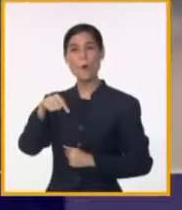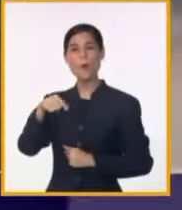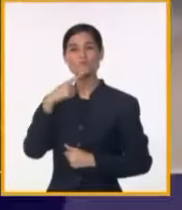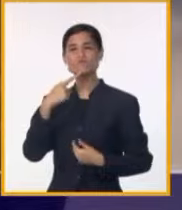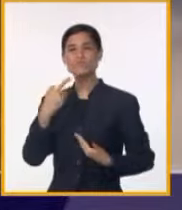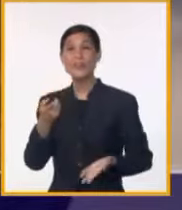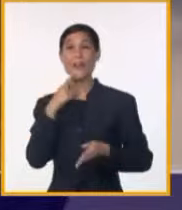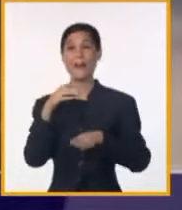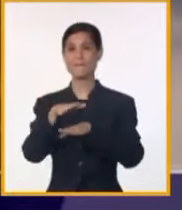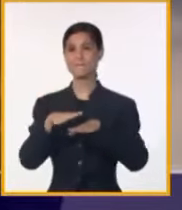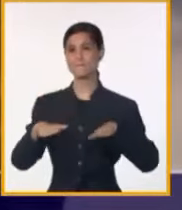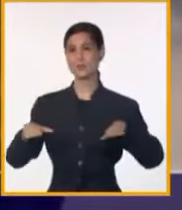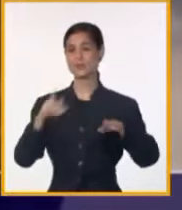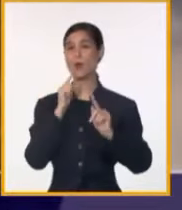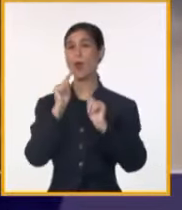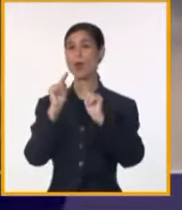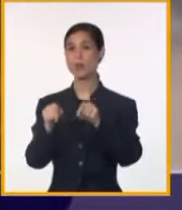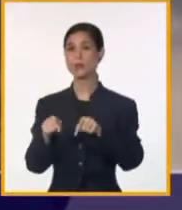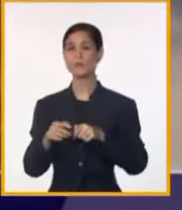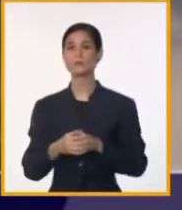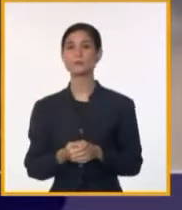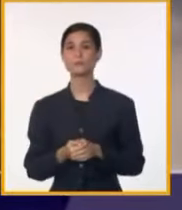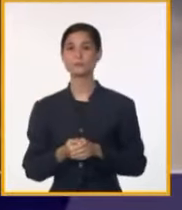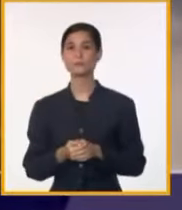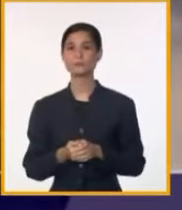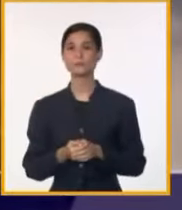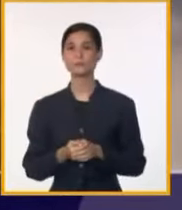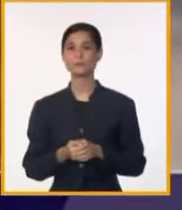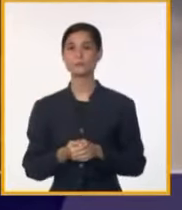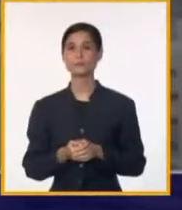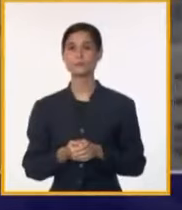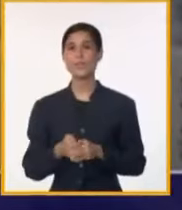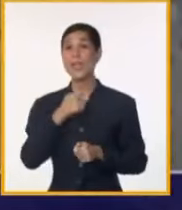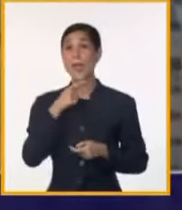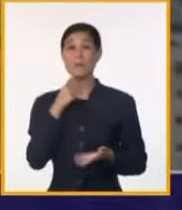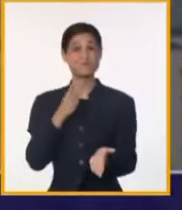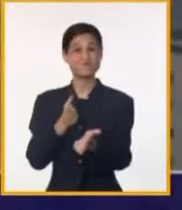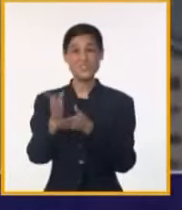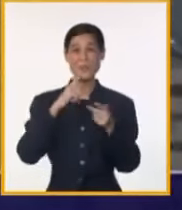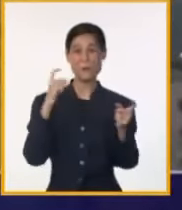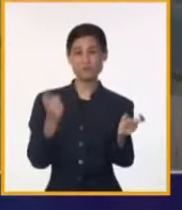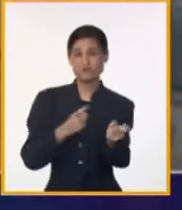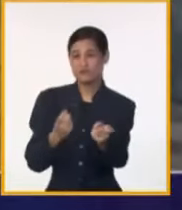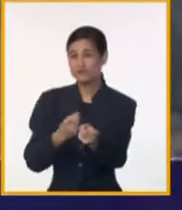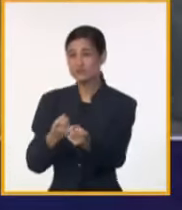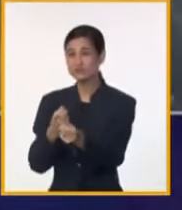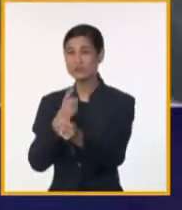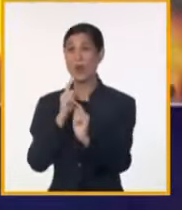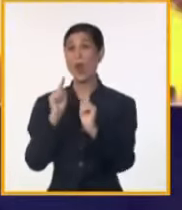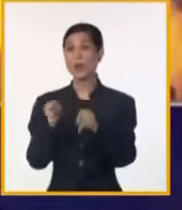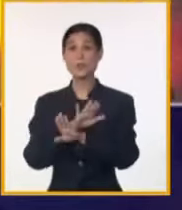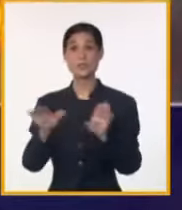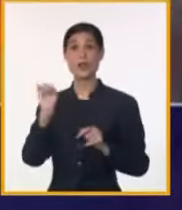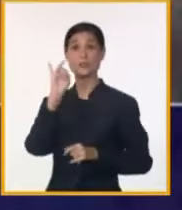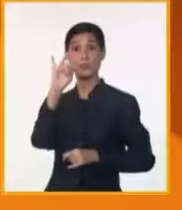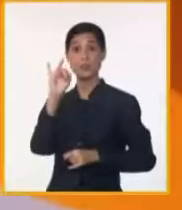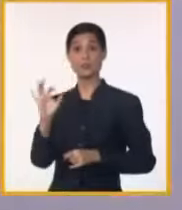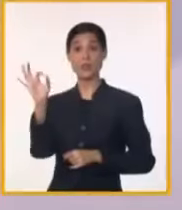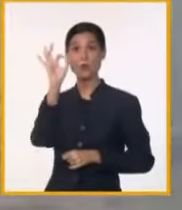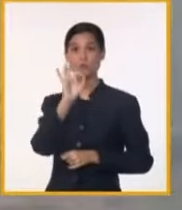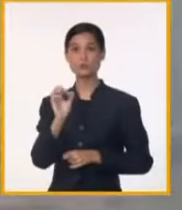redonda anahu con un Estamos en guerra Benjamín netanyahu ordenaba el 7 de octubre atacar